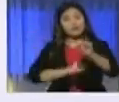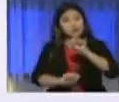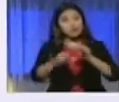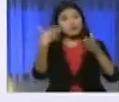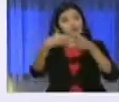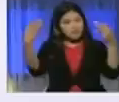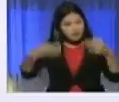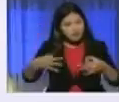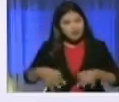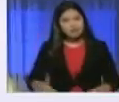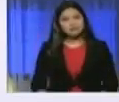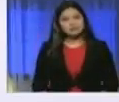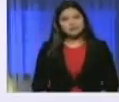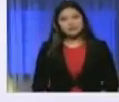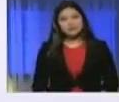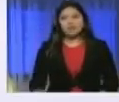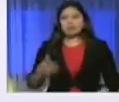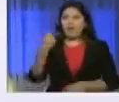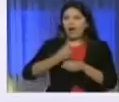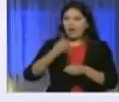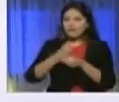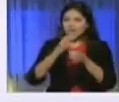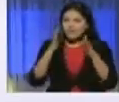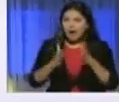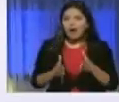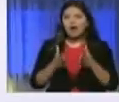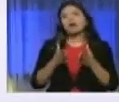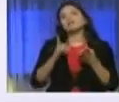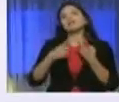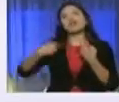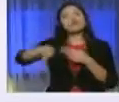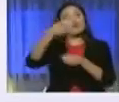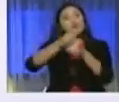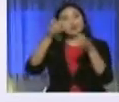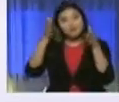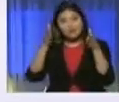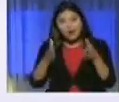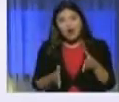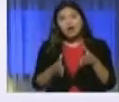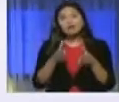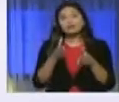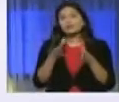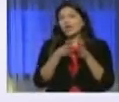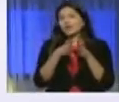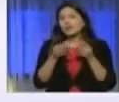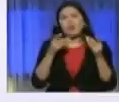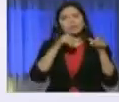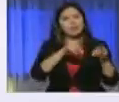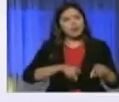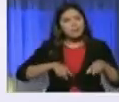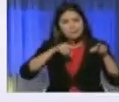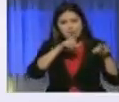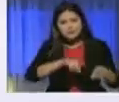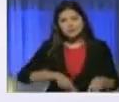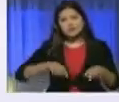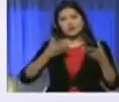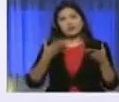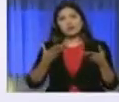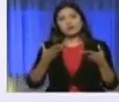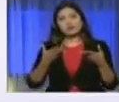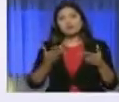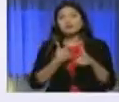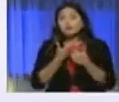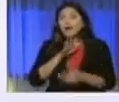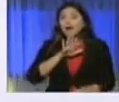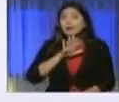verdadero del que trabaja, de la clase media, de la clase trabajadora, del obrero, del campesino. Así que son